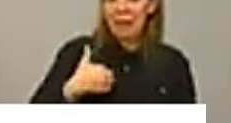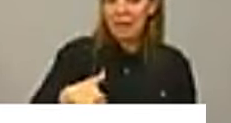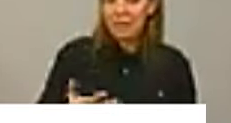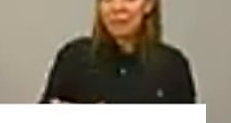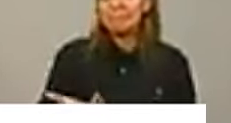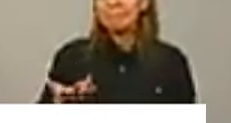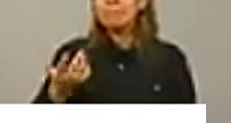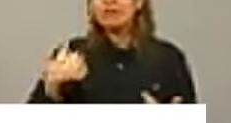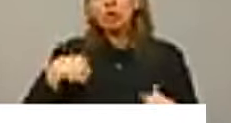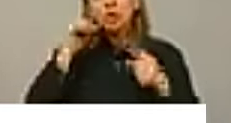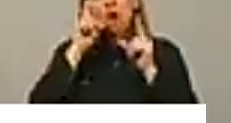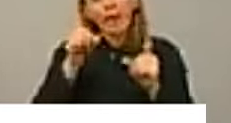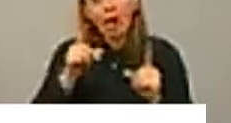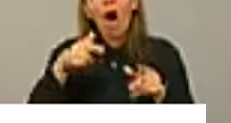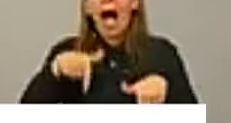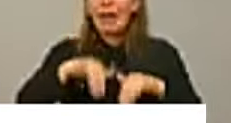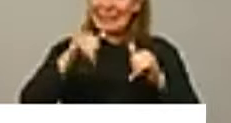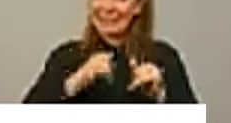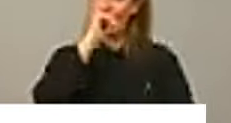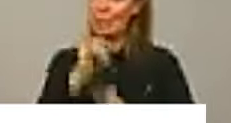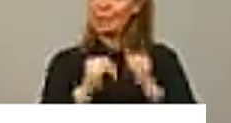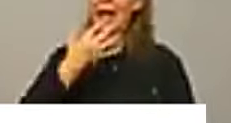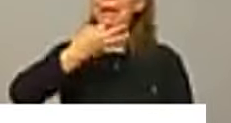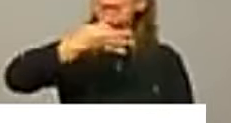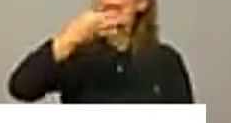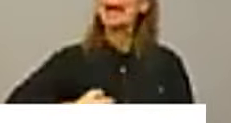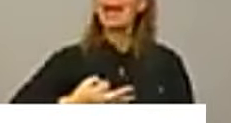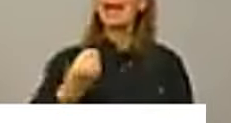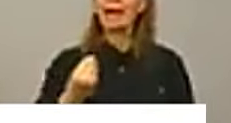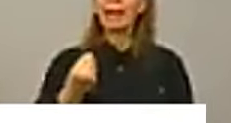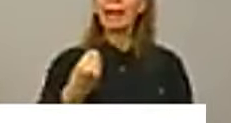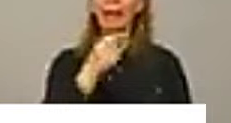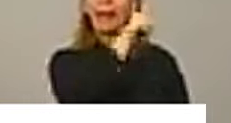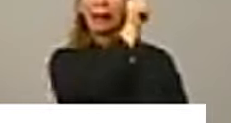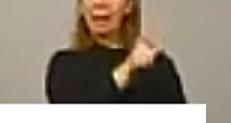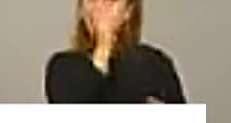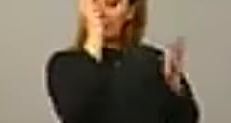yo creo, ahora pasando a la verdad de esto, que Milei, desde el día uno que asumió,